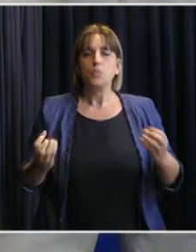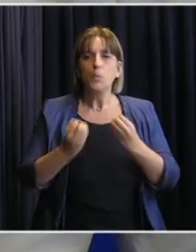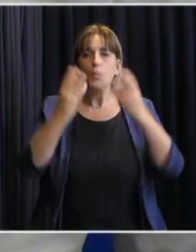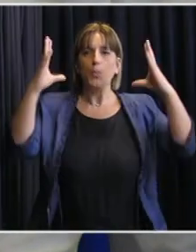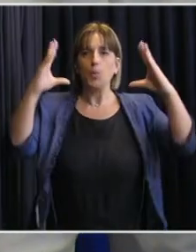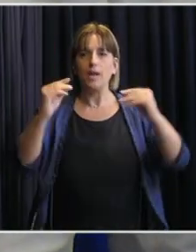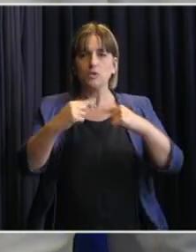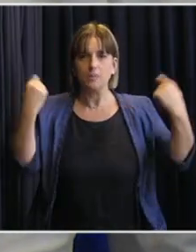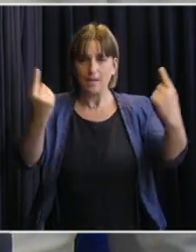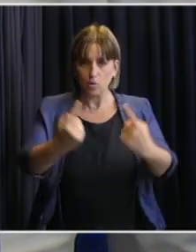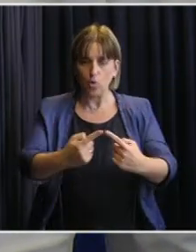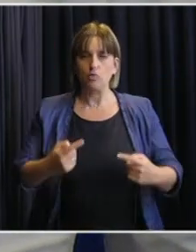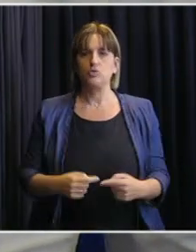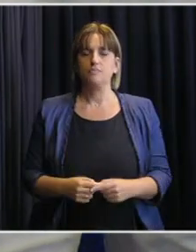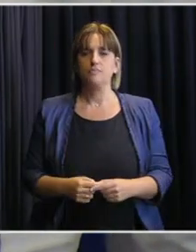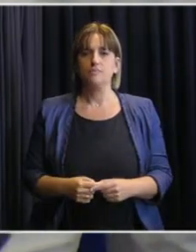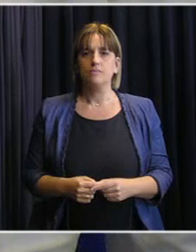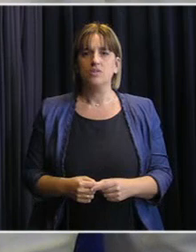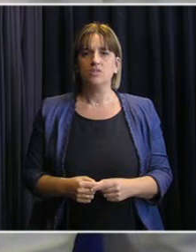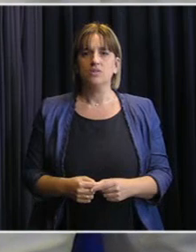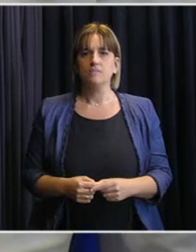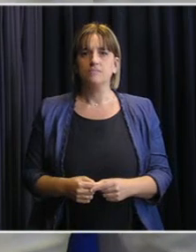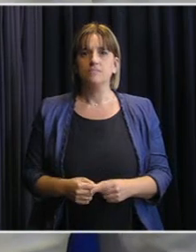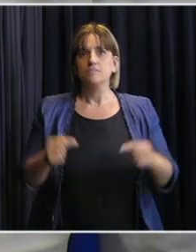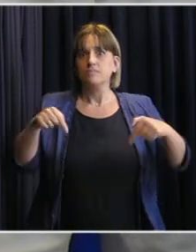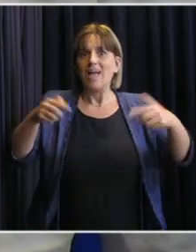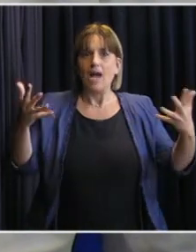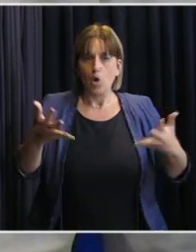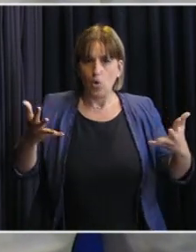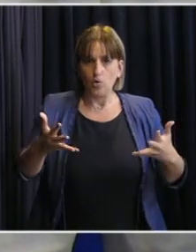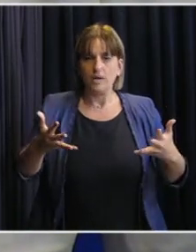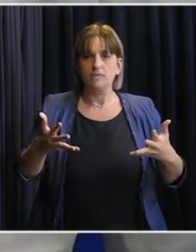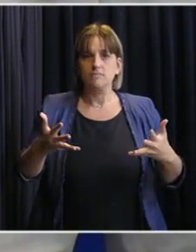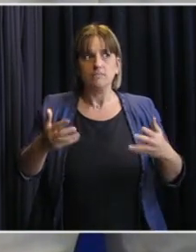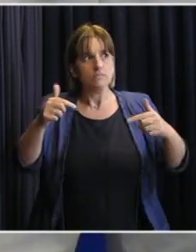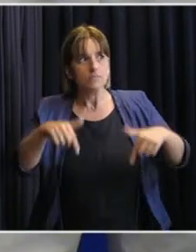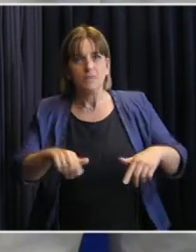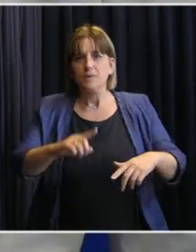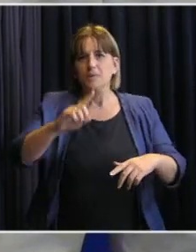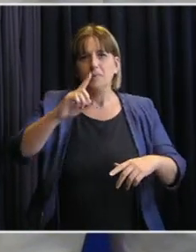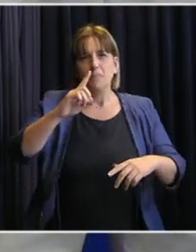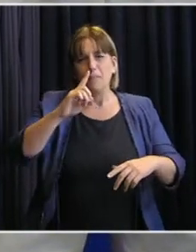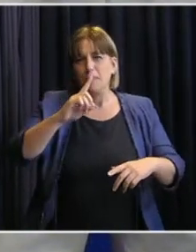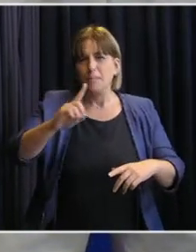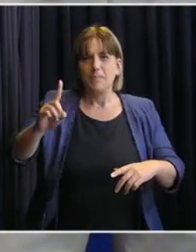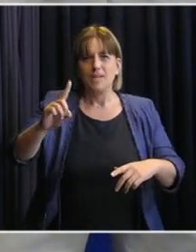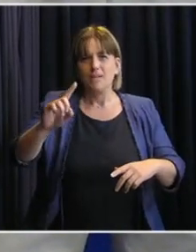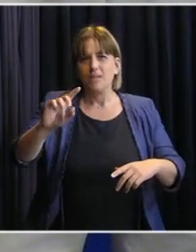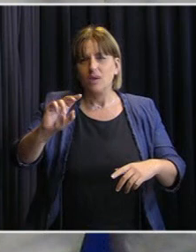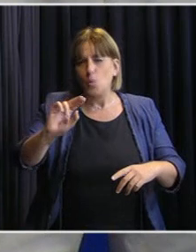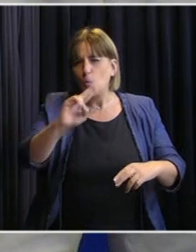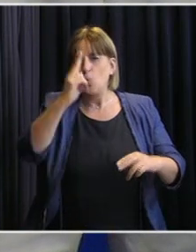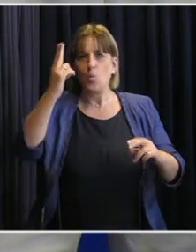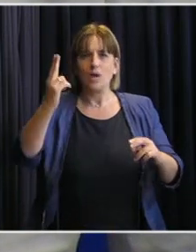que para todos en este momento también de ellos se convocaron